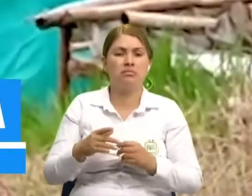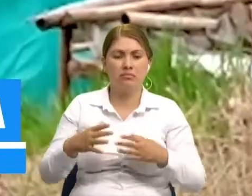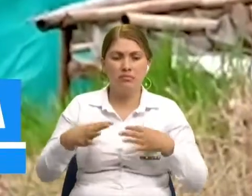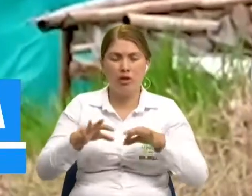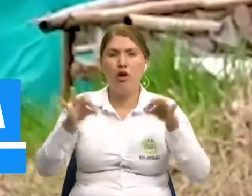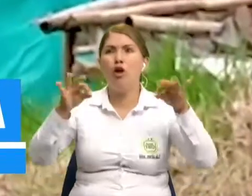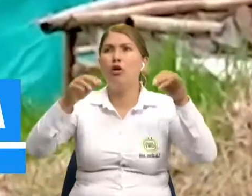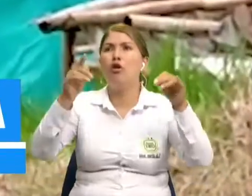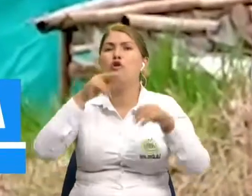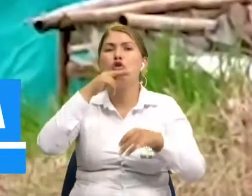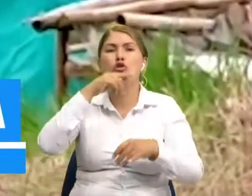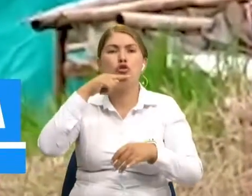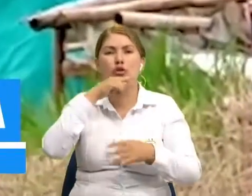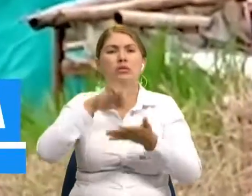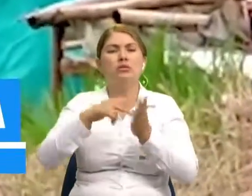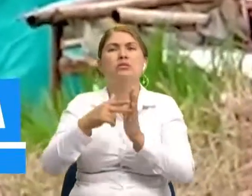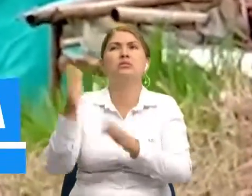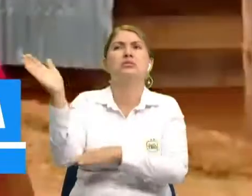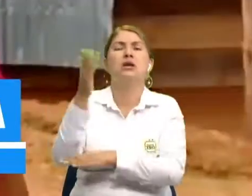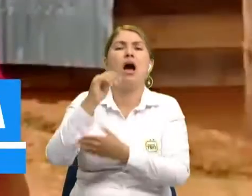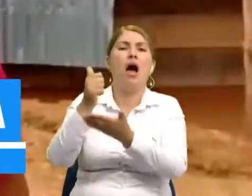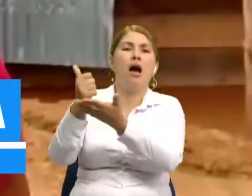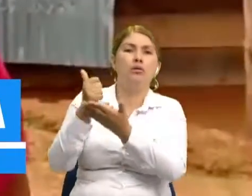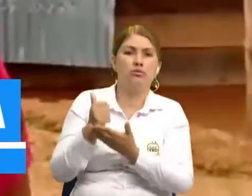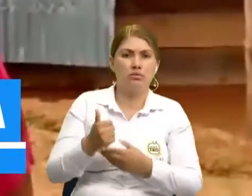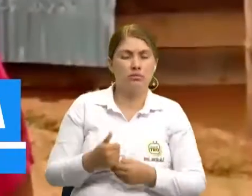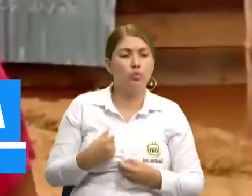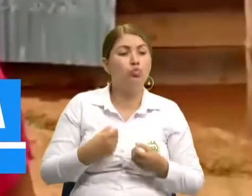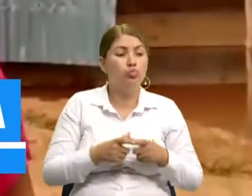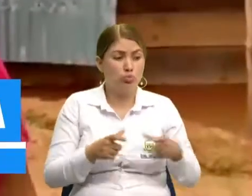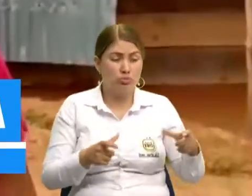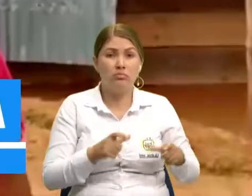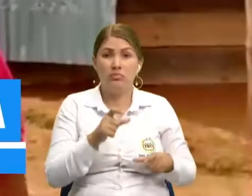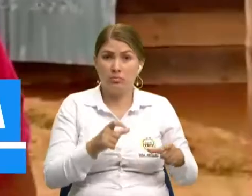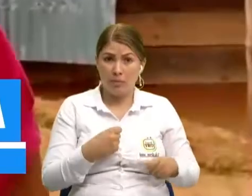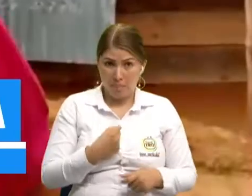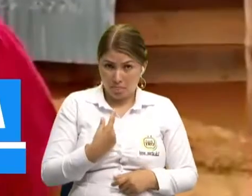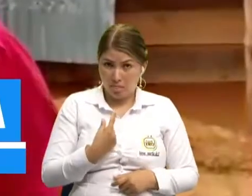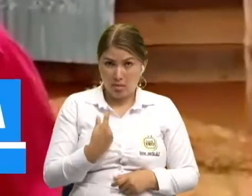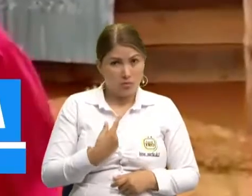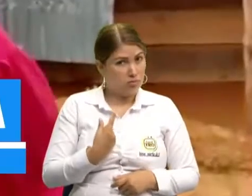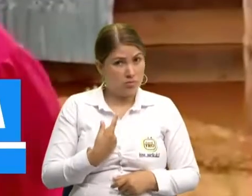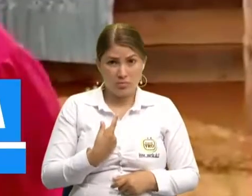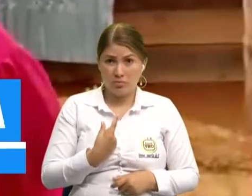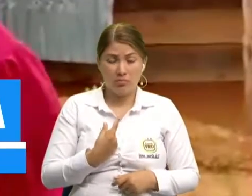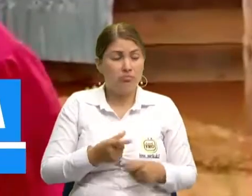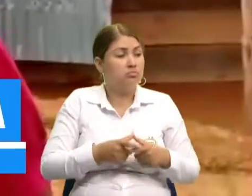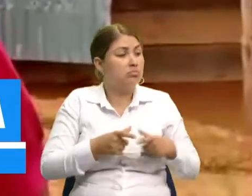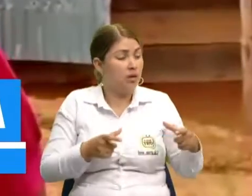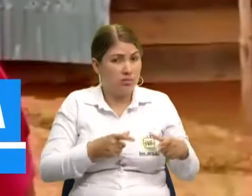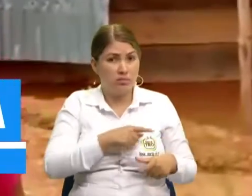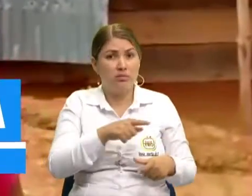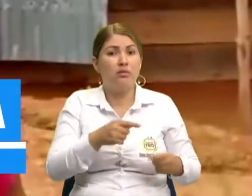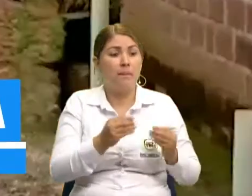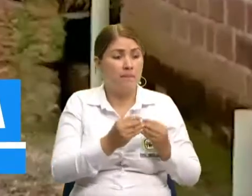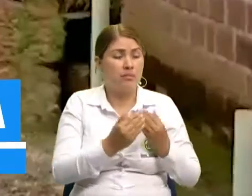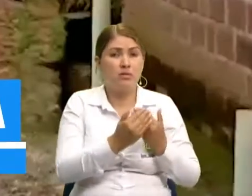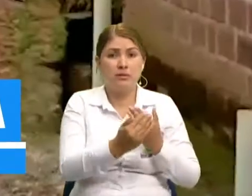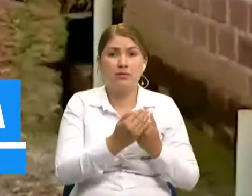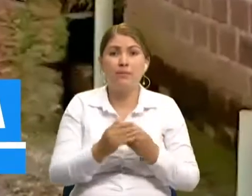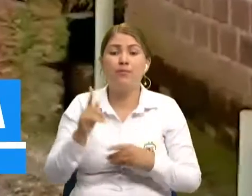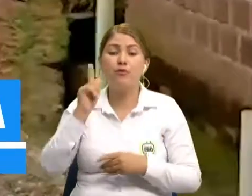que se convirtieron en símbolos de auxilio porque somos muchos también no no somos nosotros solos en nada la mayoría aquí de el profe cyrus